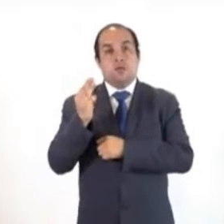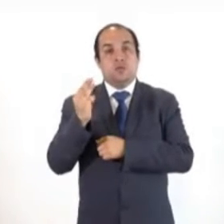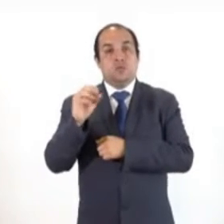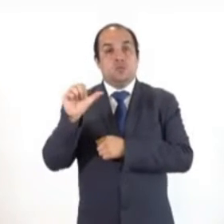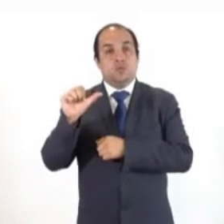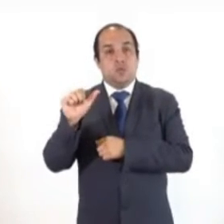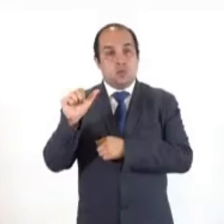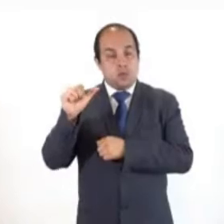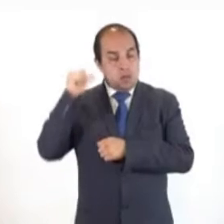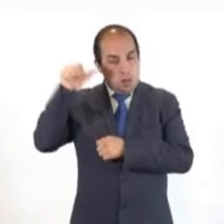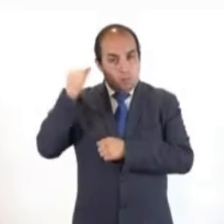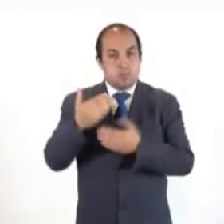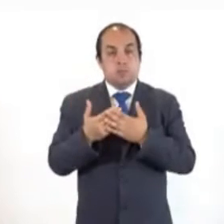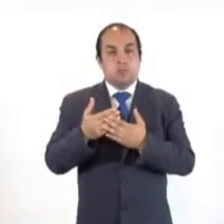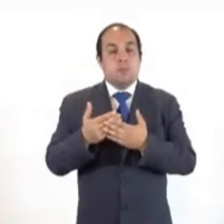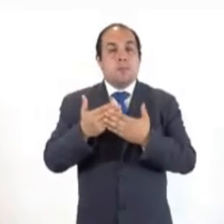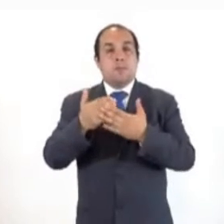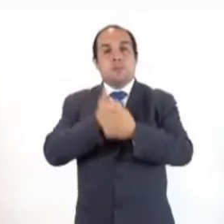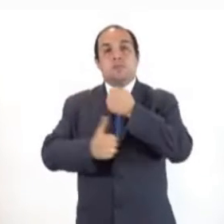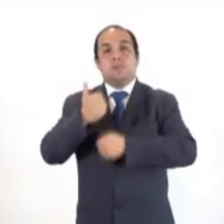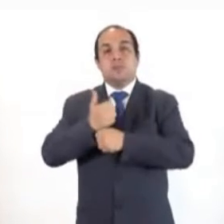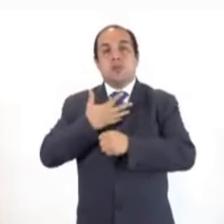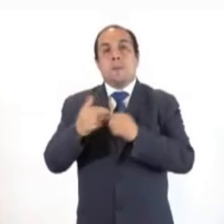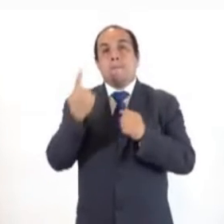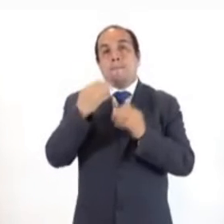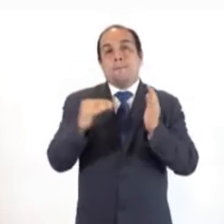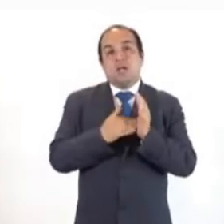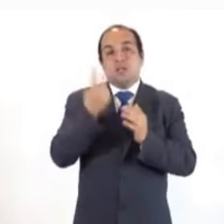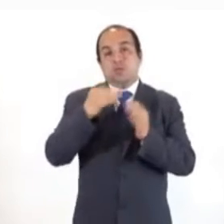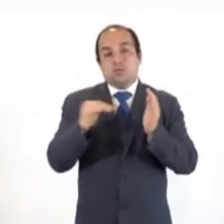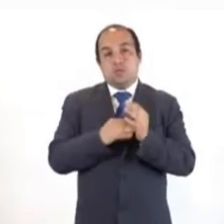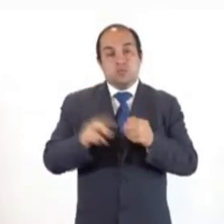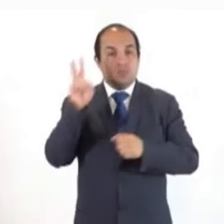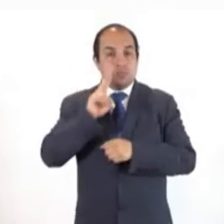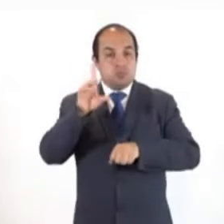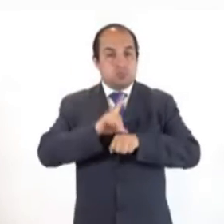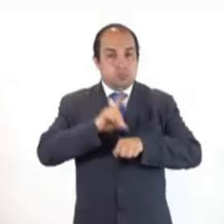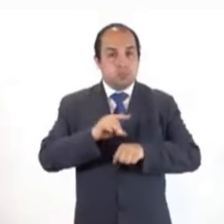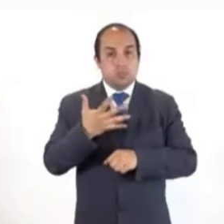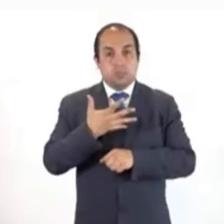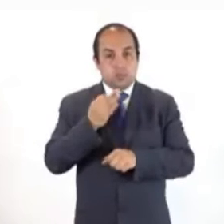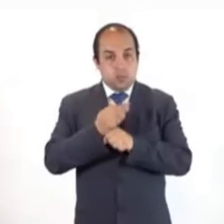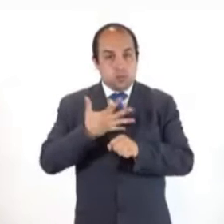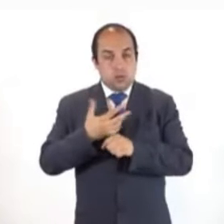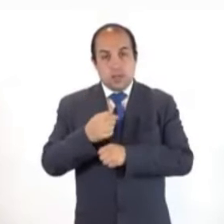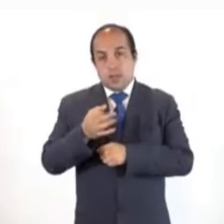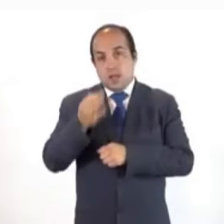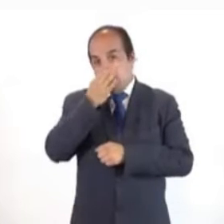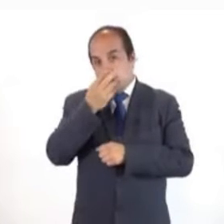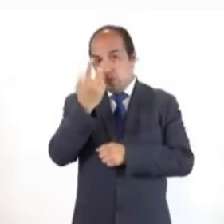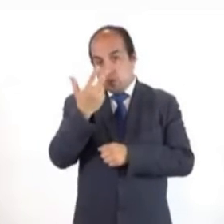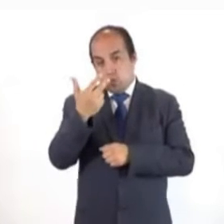año pasado, cuando en promedio hacíamos 1,000 a 2,000 pruebas al día, ahora haciendo cerca de 8,000, de todos modos tenemos un número